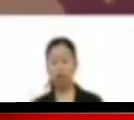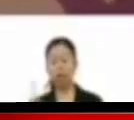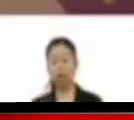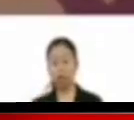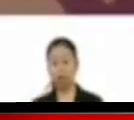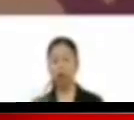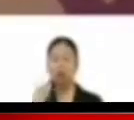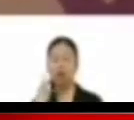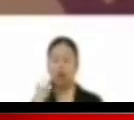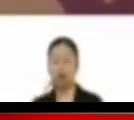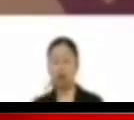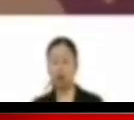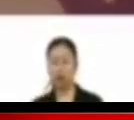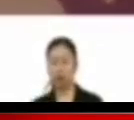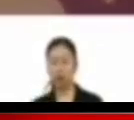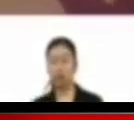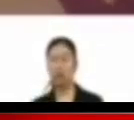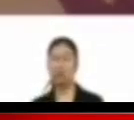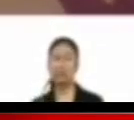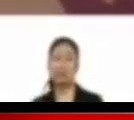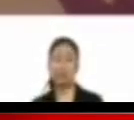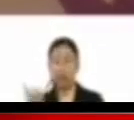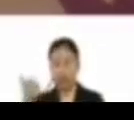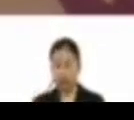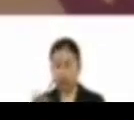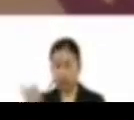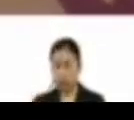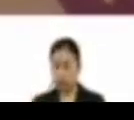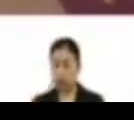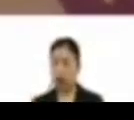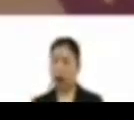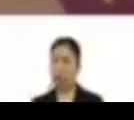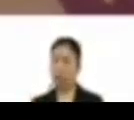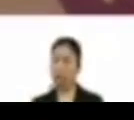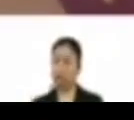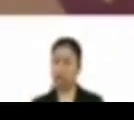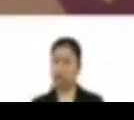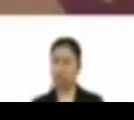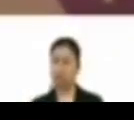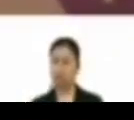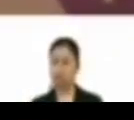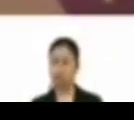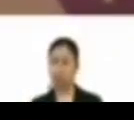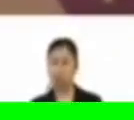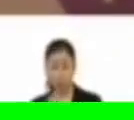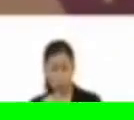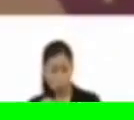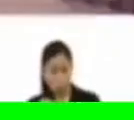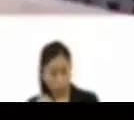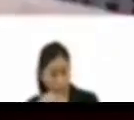los mexicanos? ¿Qué opinan de eso? ¿Les parece bien?